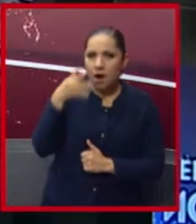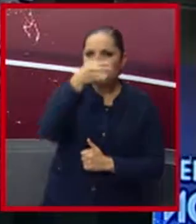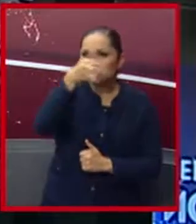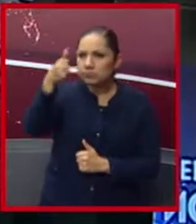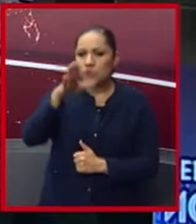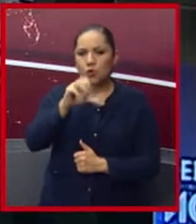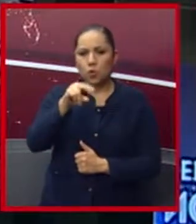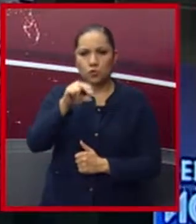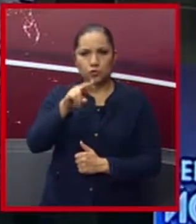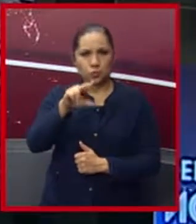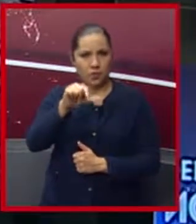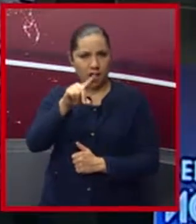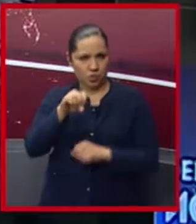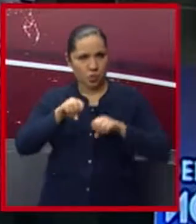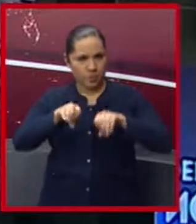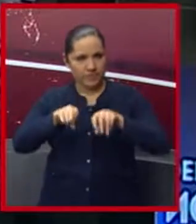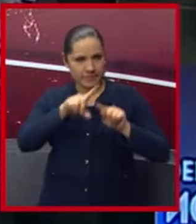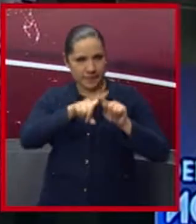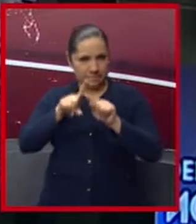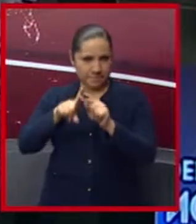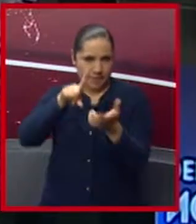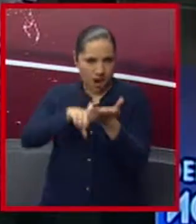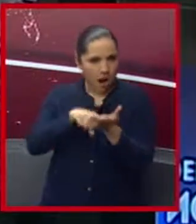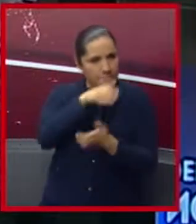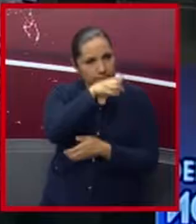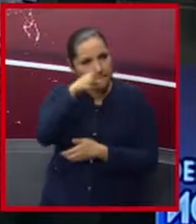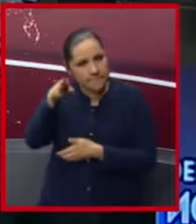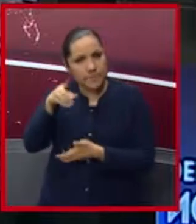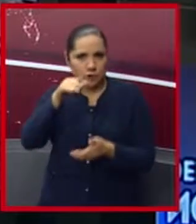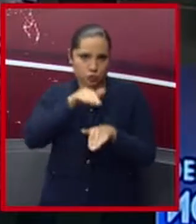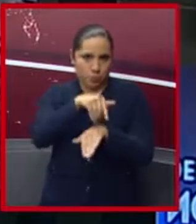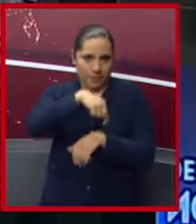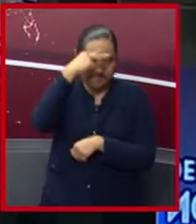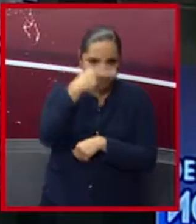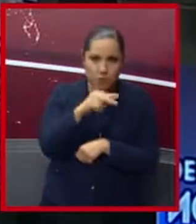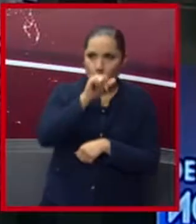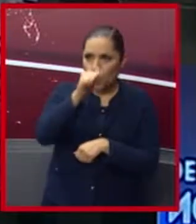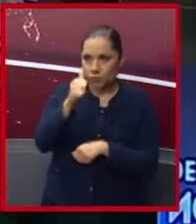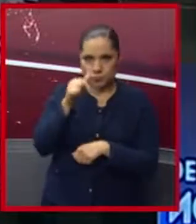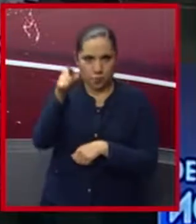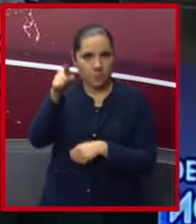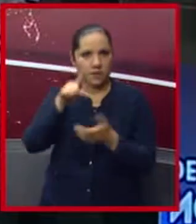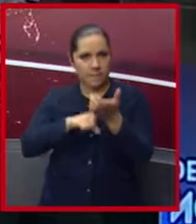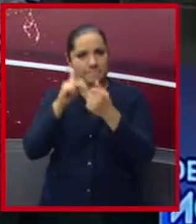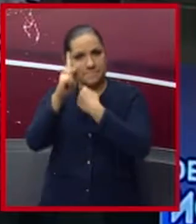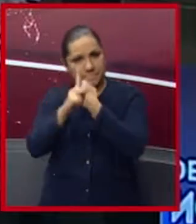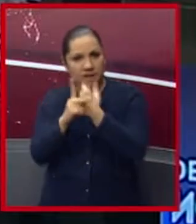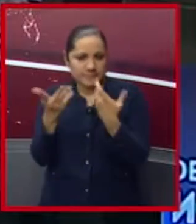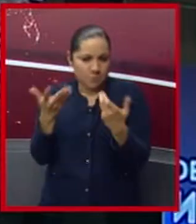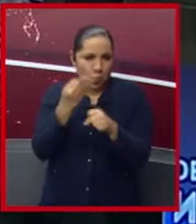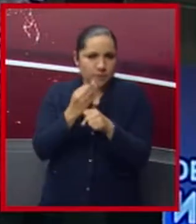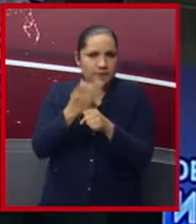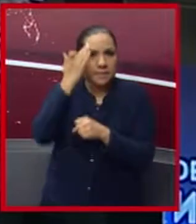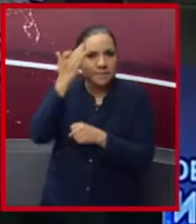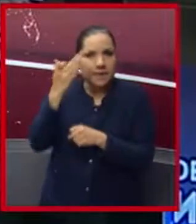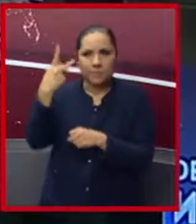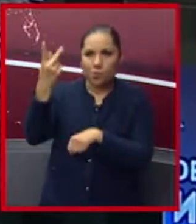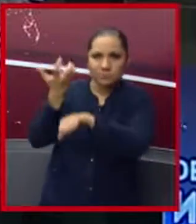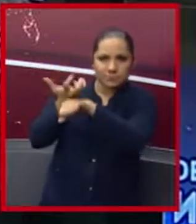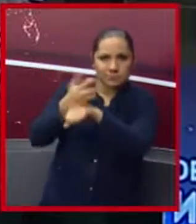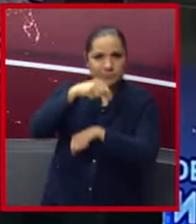nuestro país a propósito de esta difícil situación que estamos viviendo con la nueva administración del Ejecutivo en los Estados Unidos de